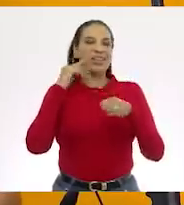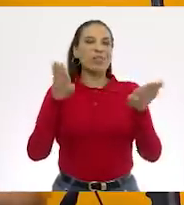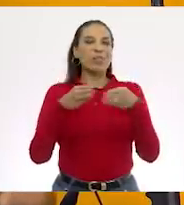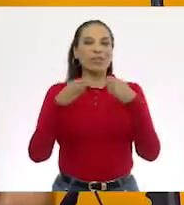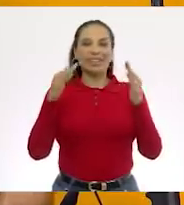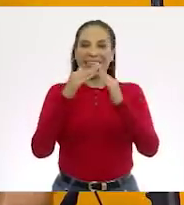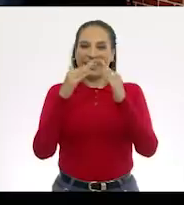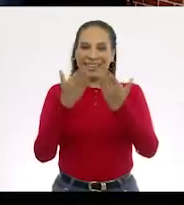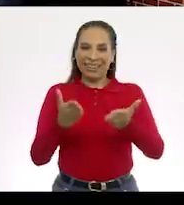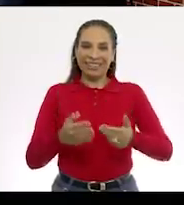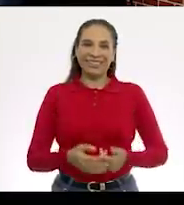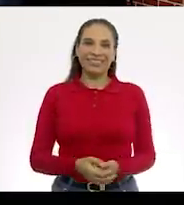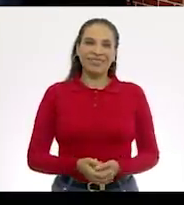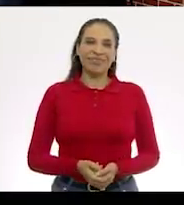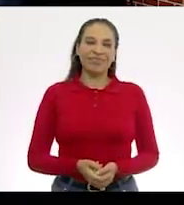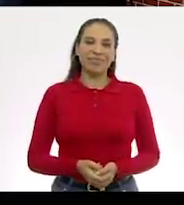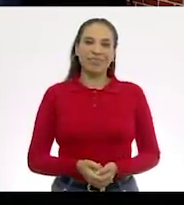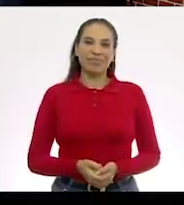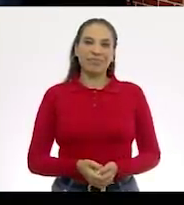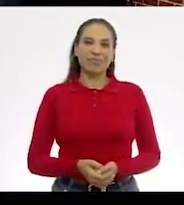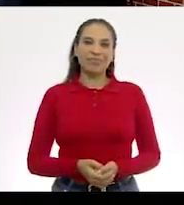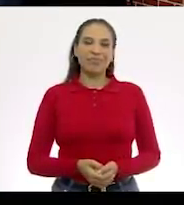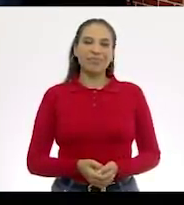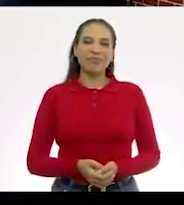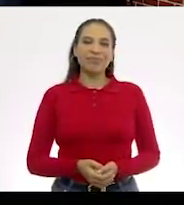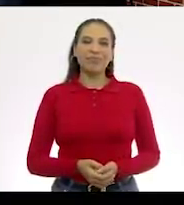Música en Casa.